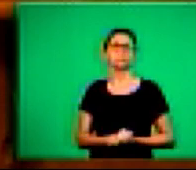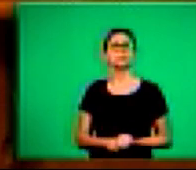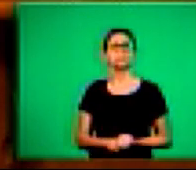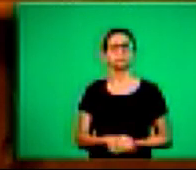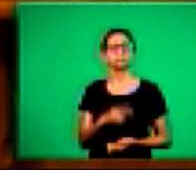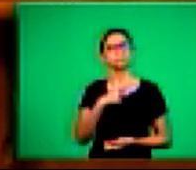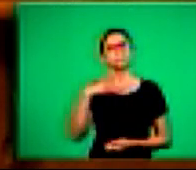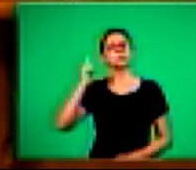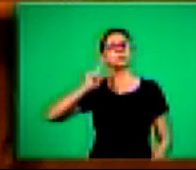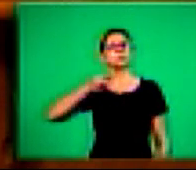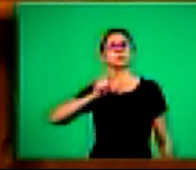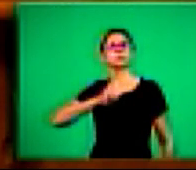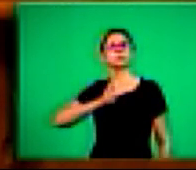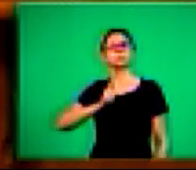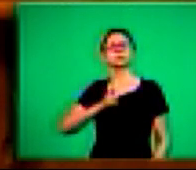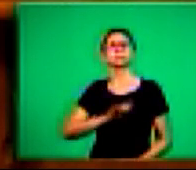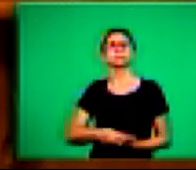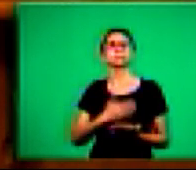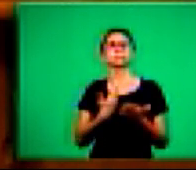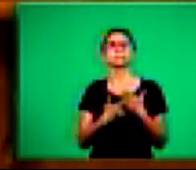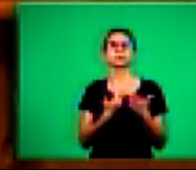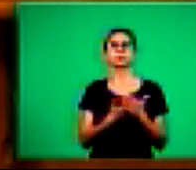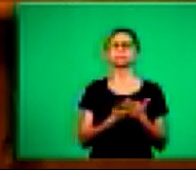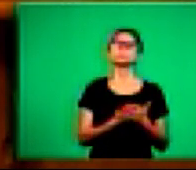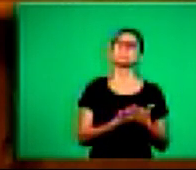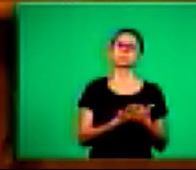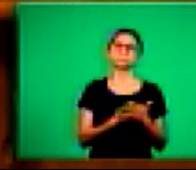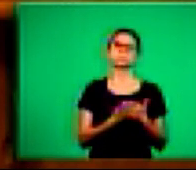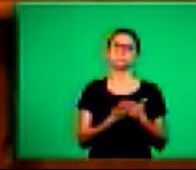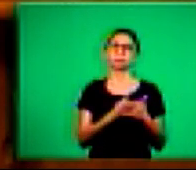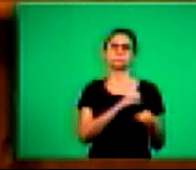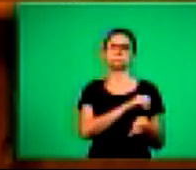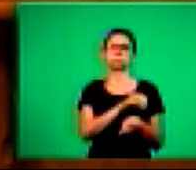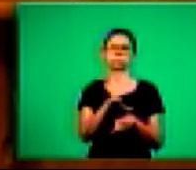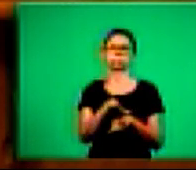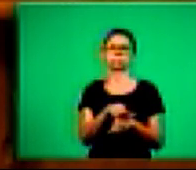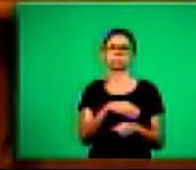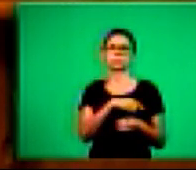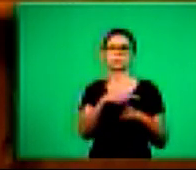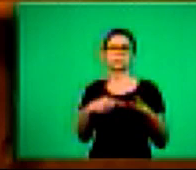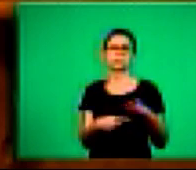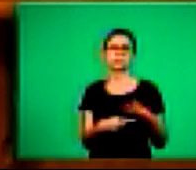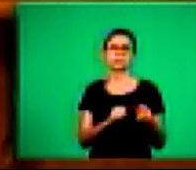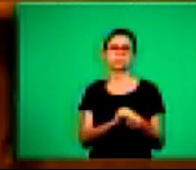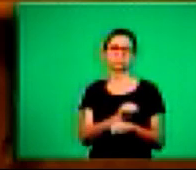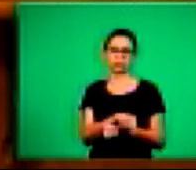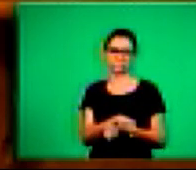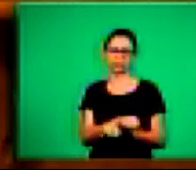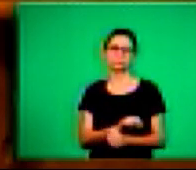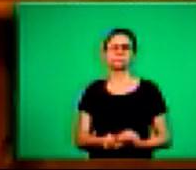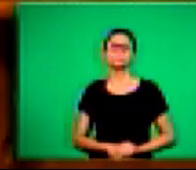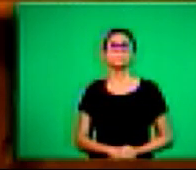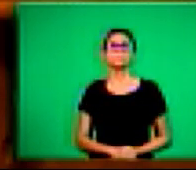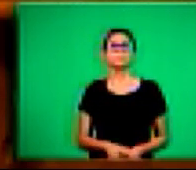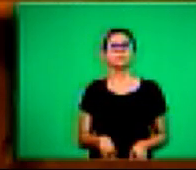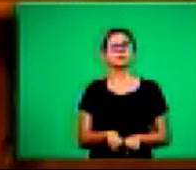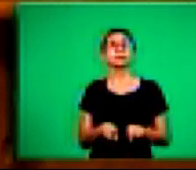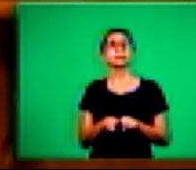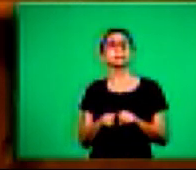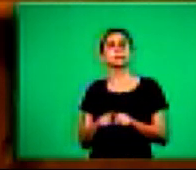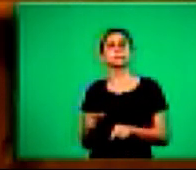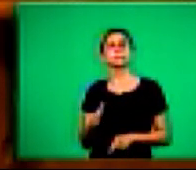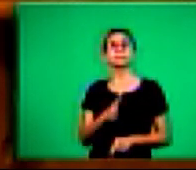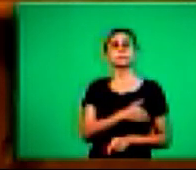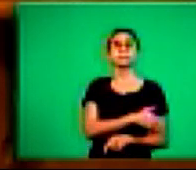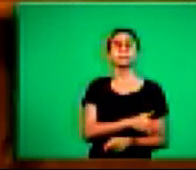que envió un mensaje un estudio una clase en cada uno de estos tres seminarios otro seminario